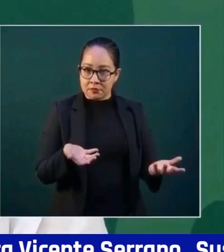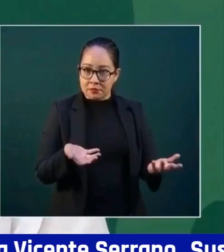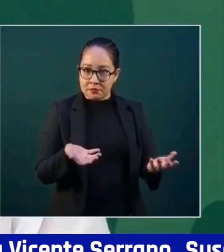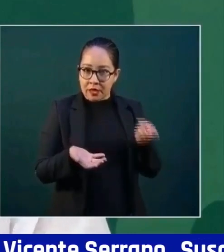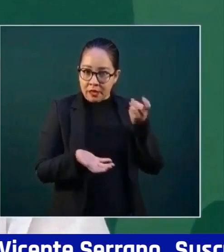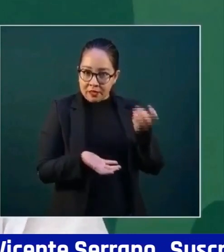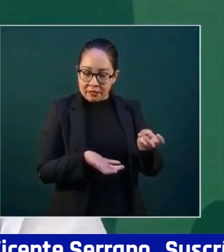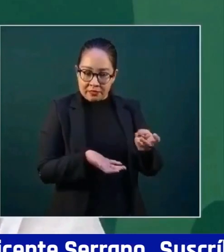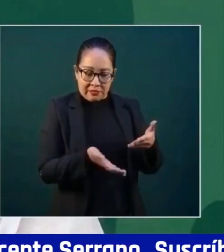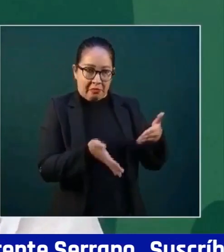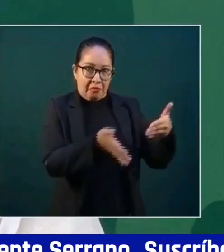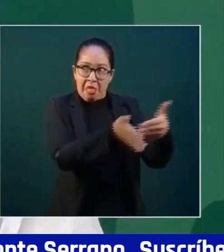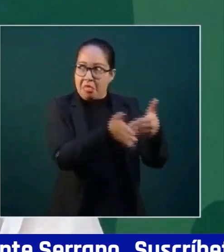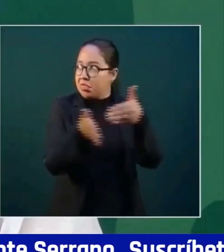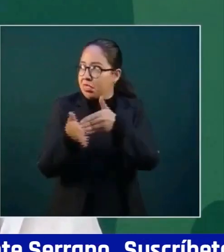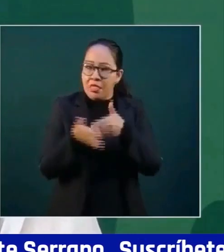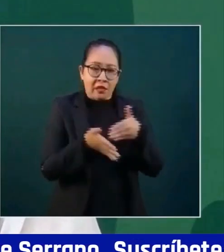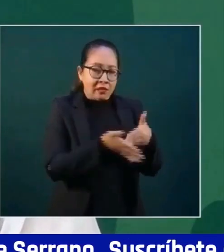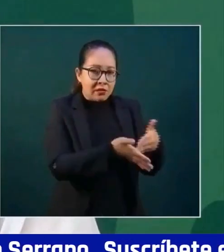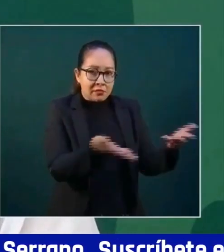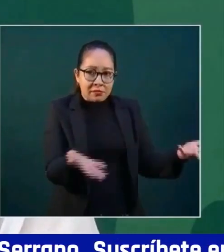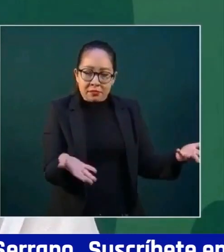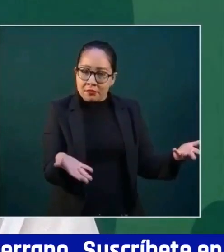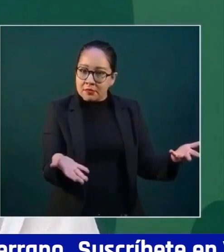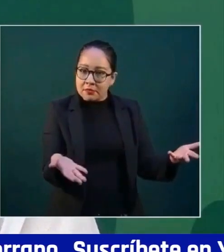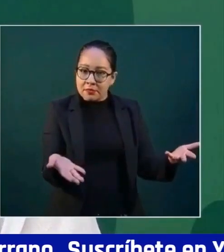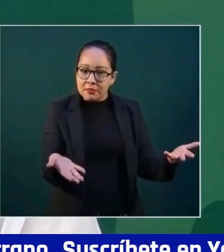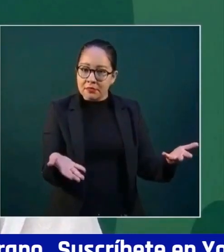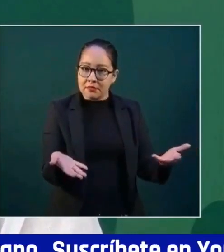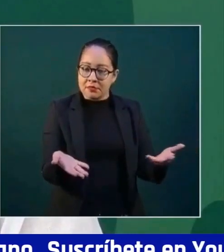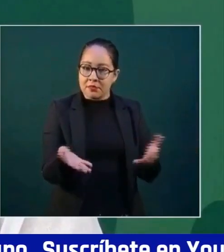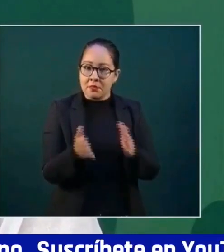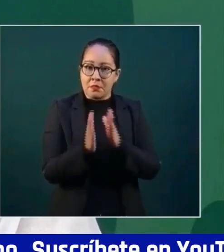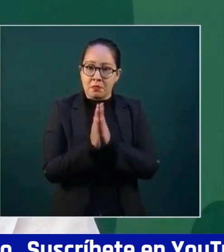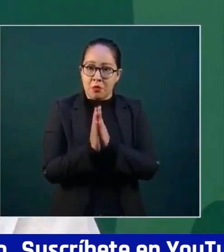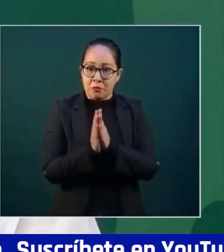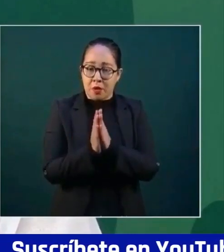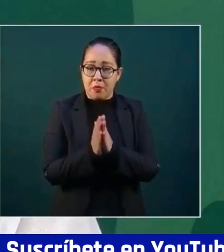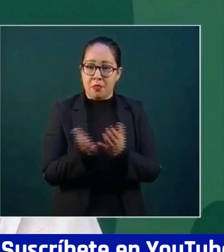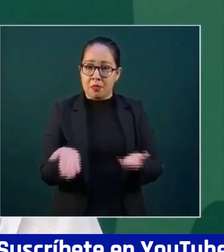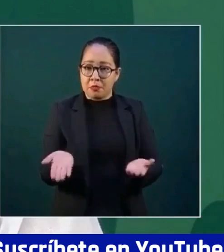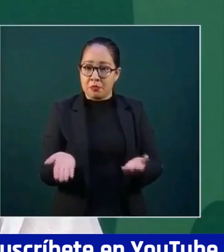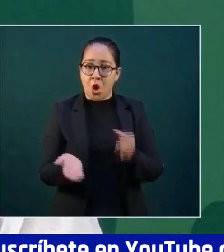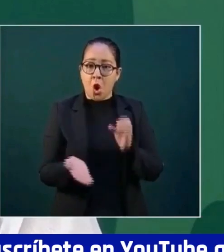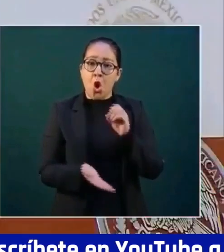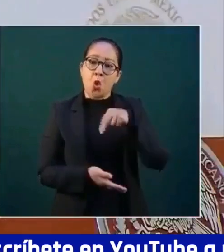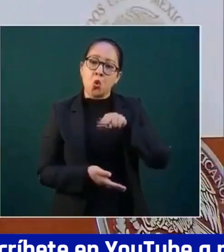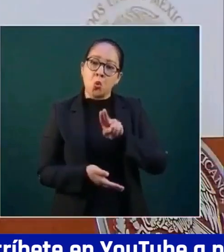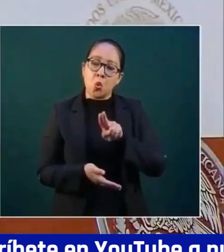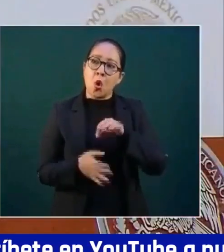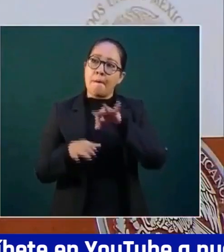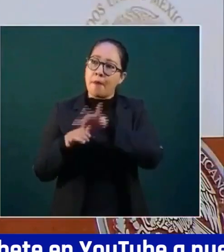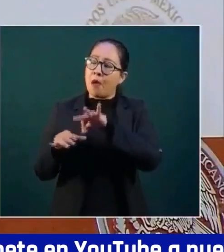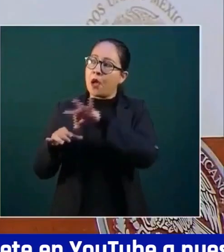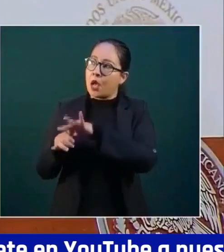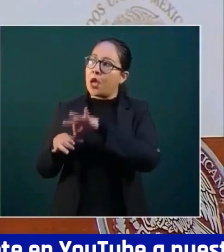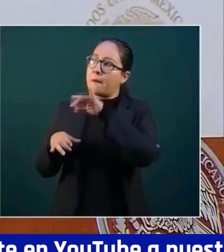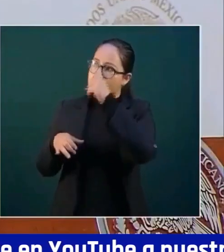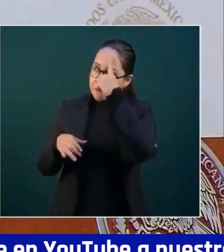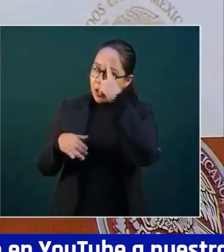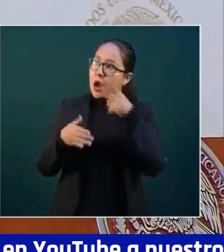ese bloqueo, porque no basta con votar cada año en la ONU en contra del bloqueo.